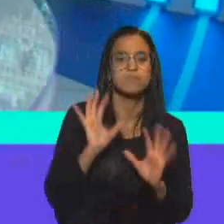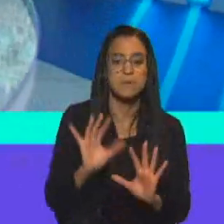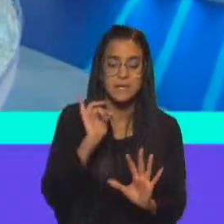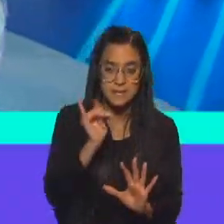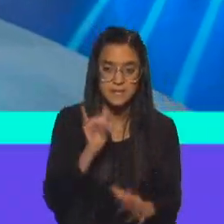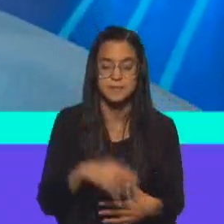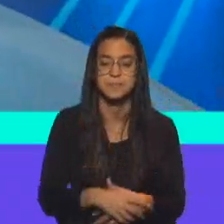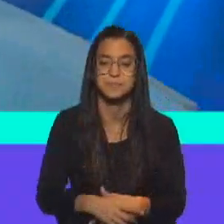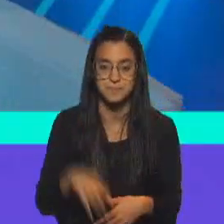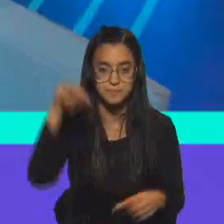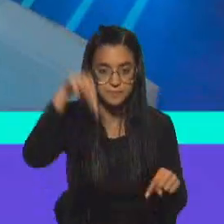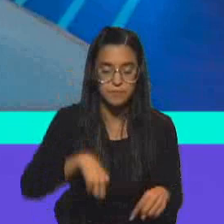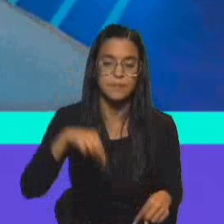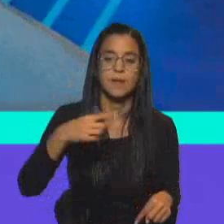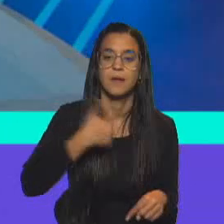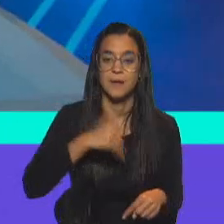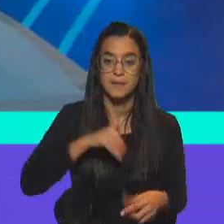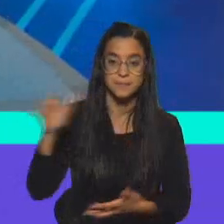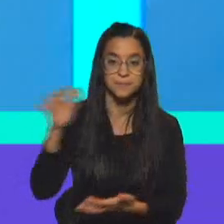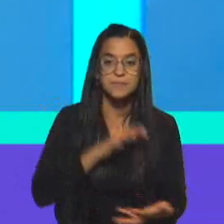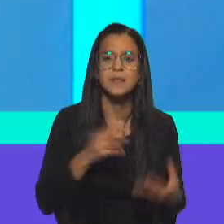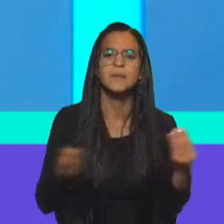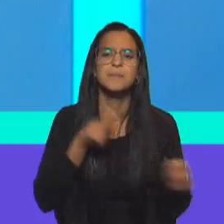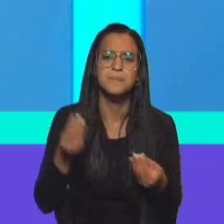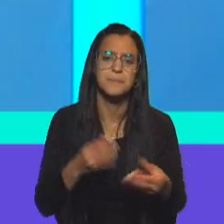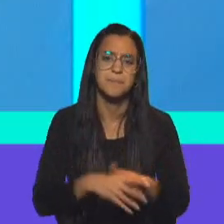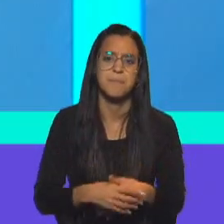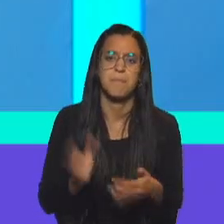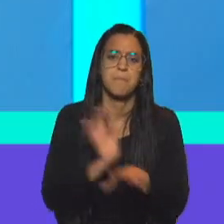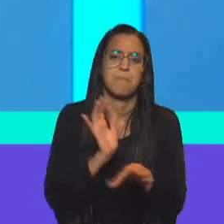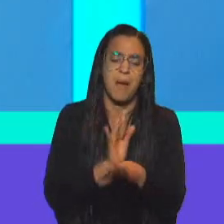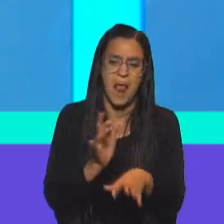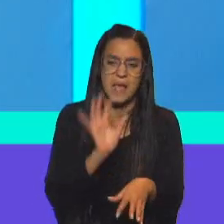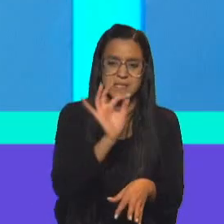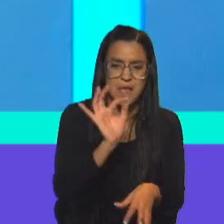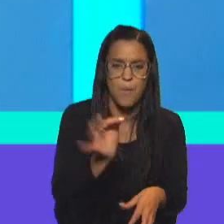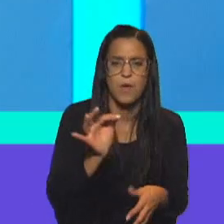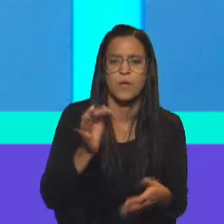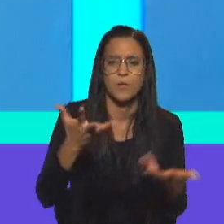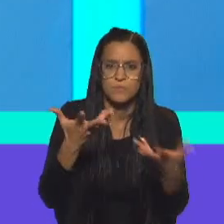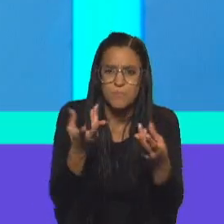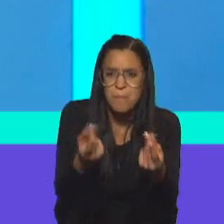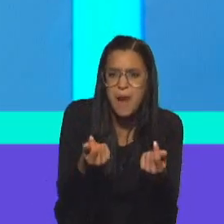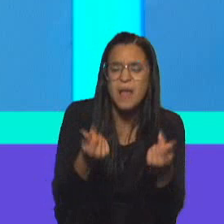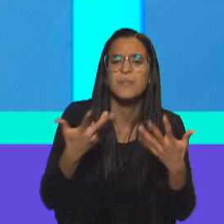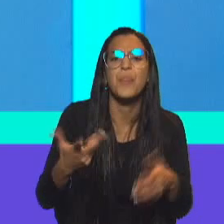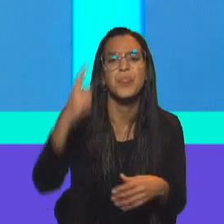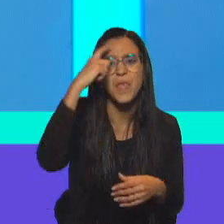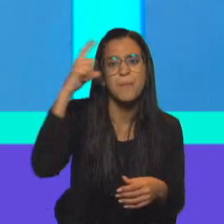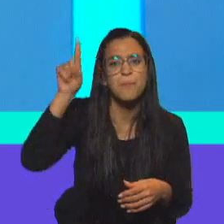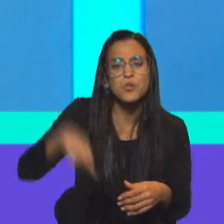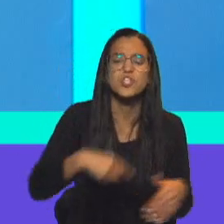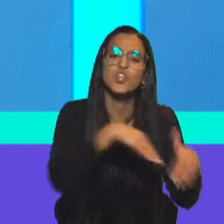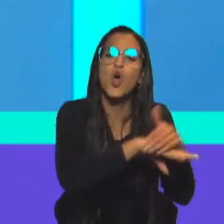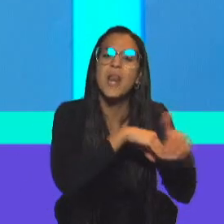a la argentina y lo que ocurre es que para tomar una magnitud de cuánto es esto es el 10 por ciento de las